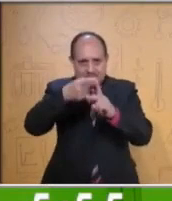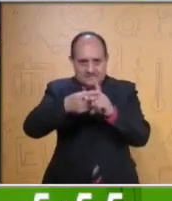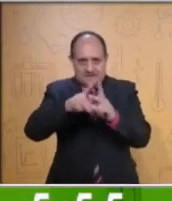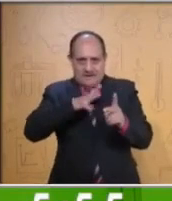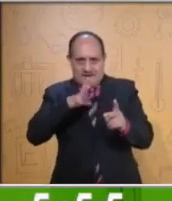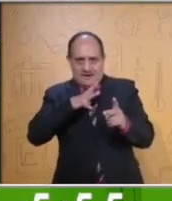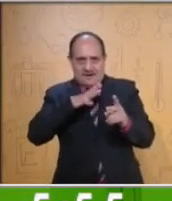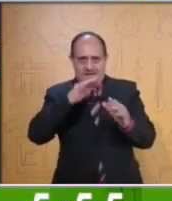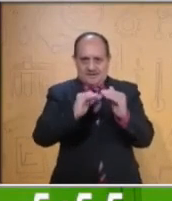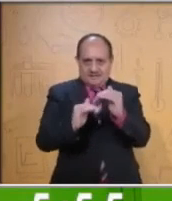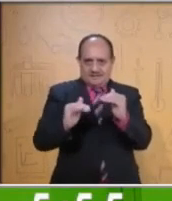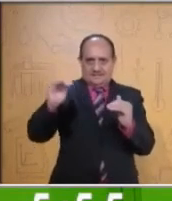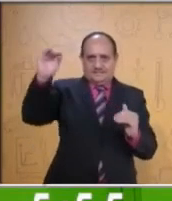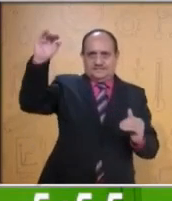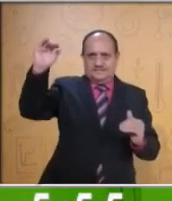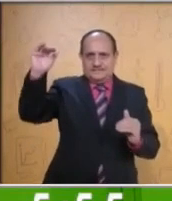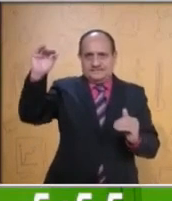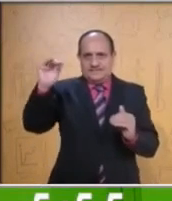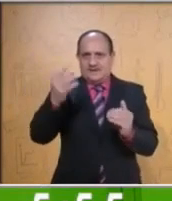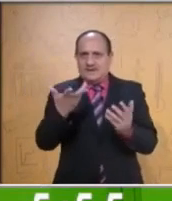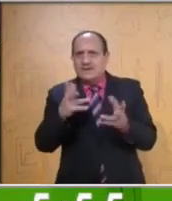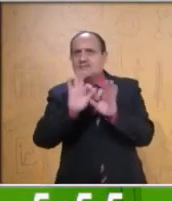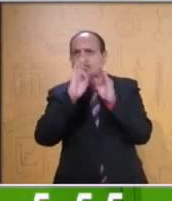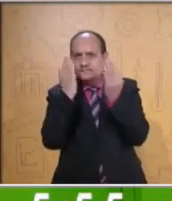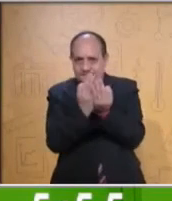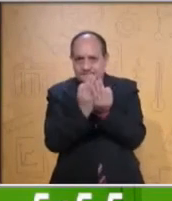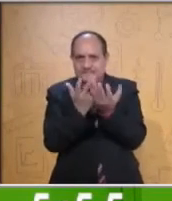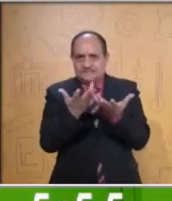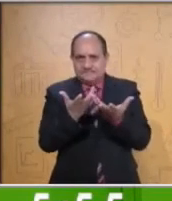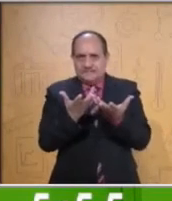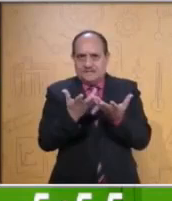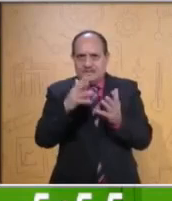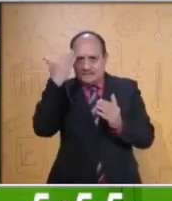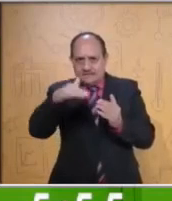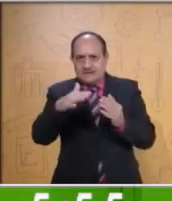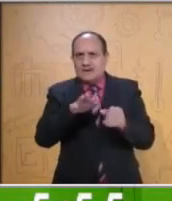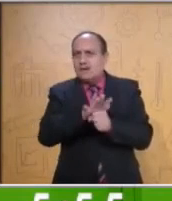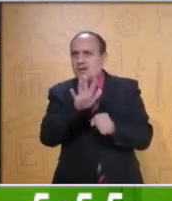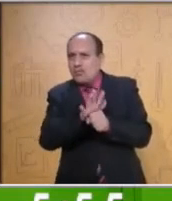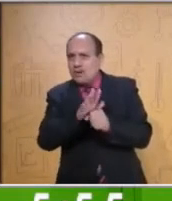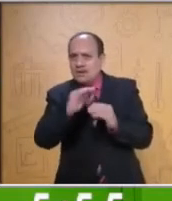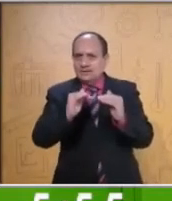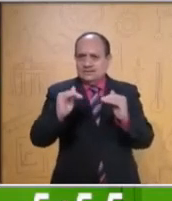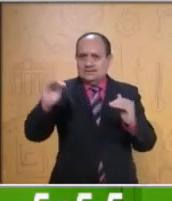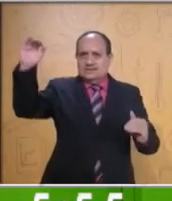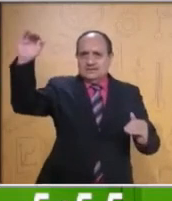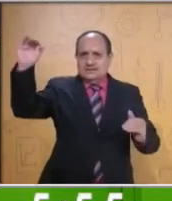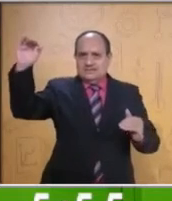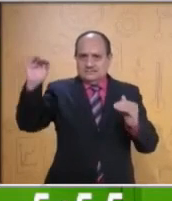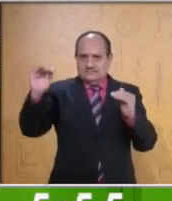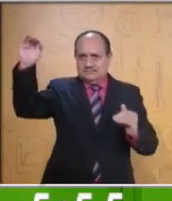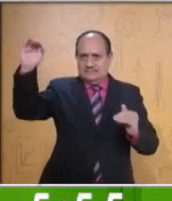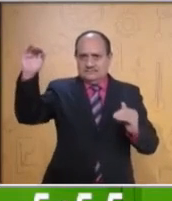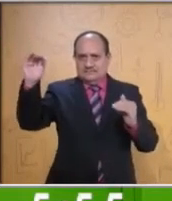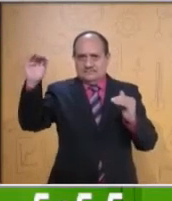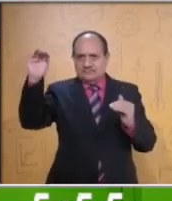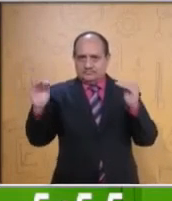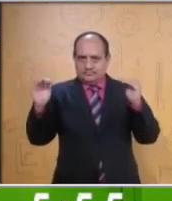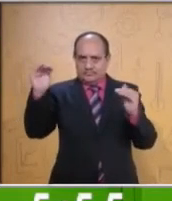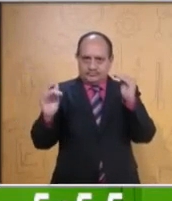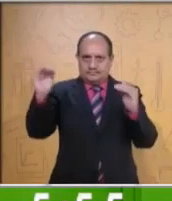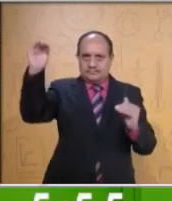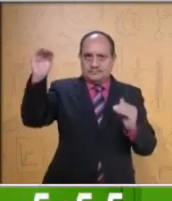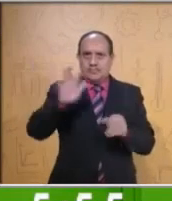la desviación media, que es una manera de saber qué tan lejos de la media aritmética están los datos